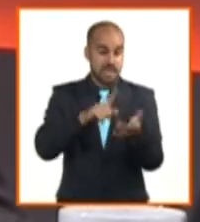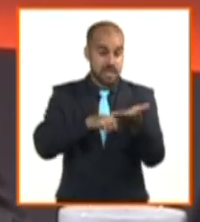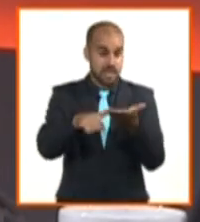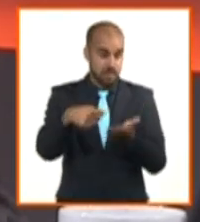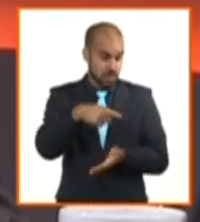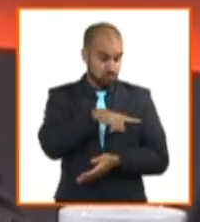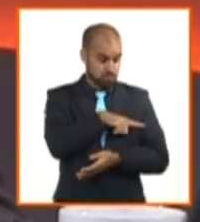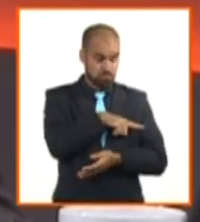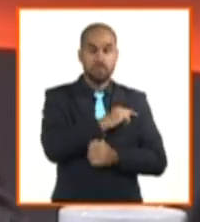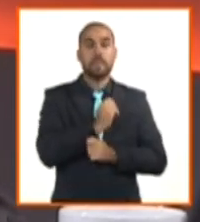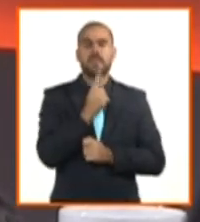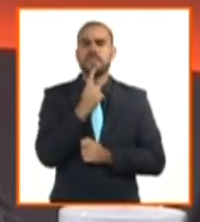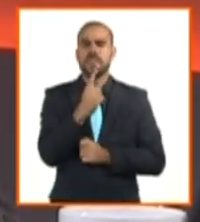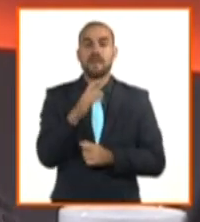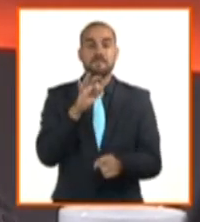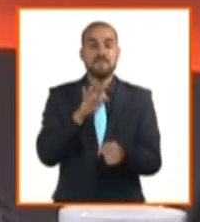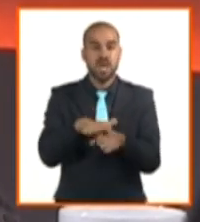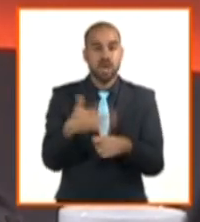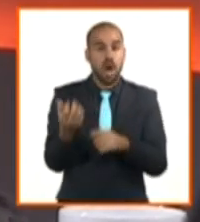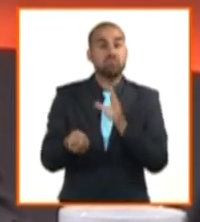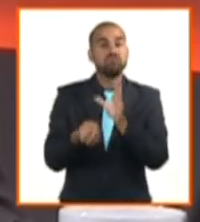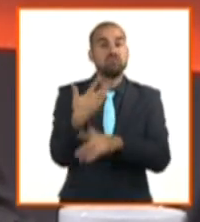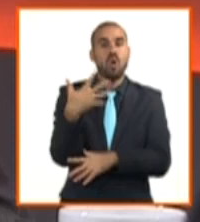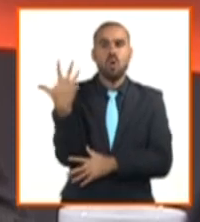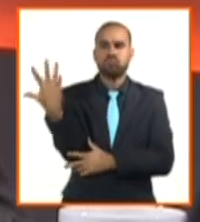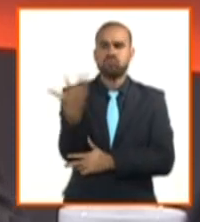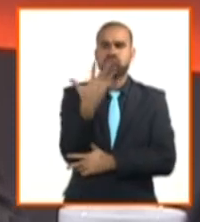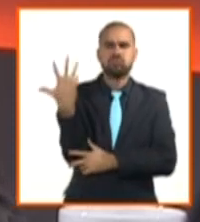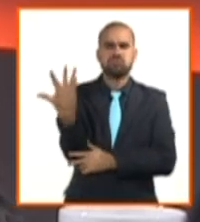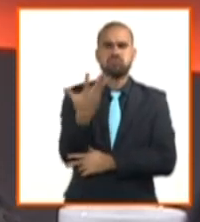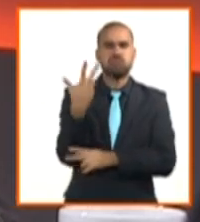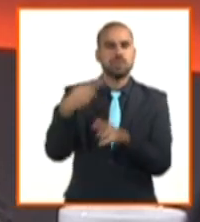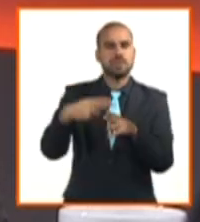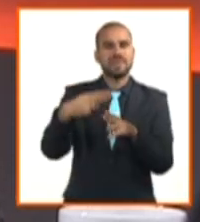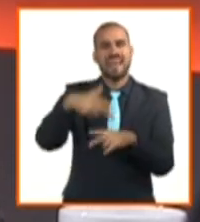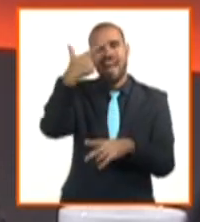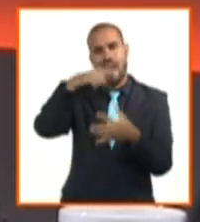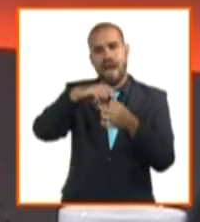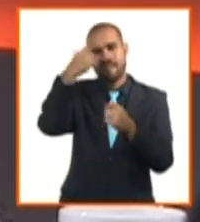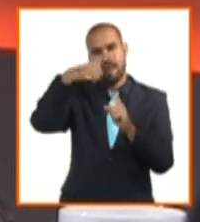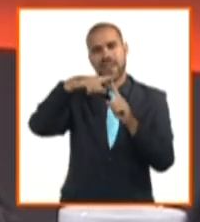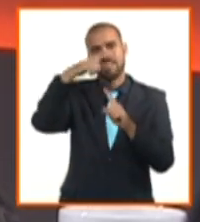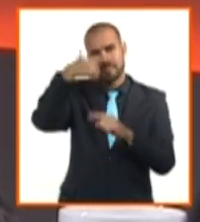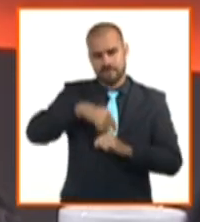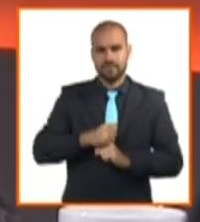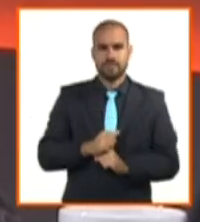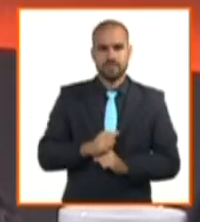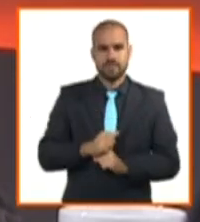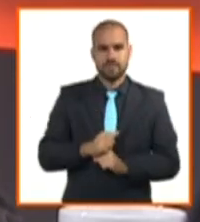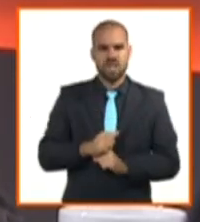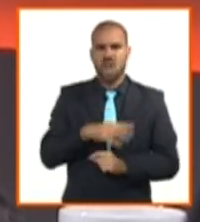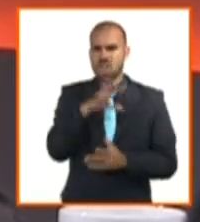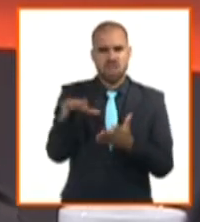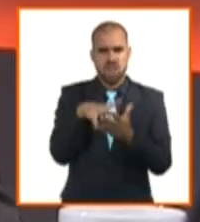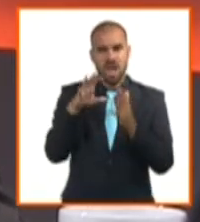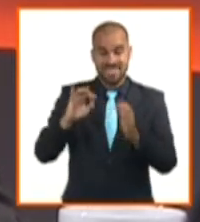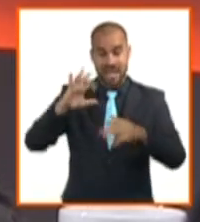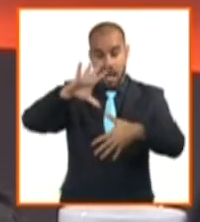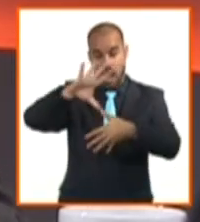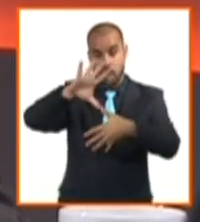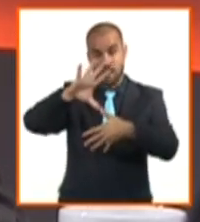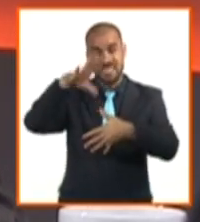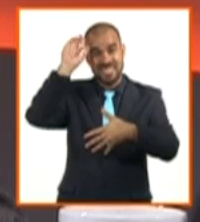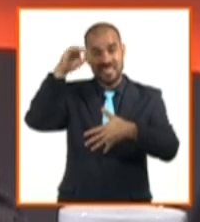subió un huracán llamado ágata en el pacífico en el noreste del pacífico que es normal